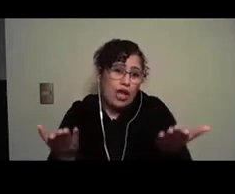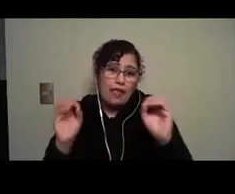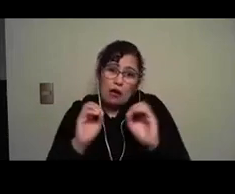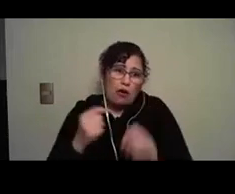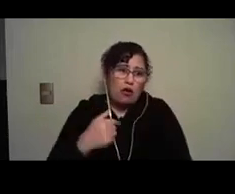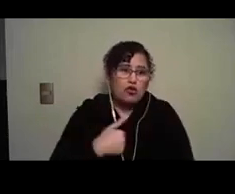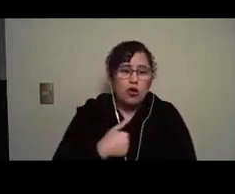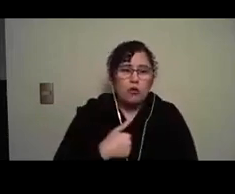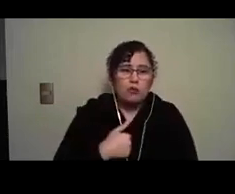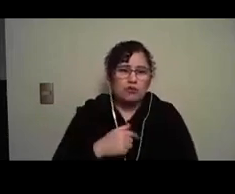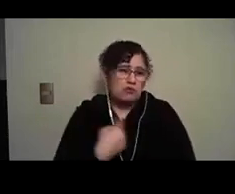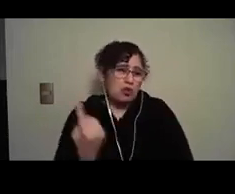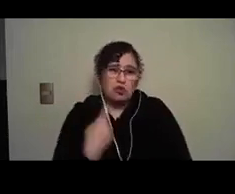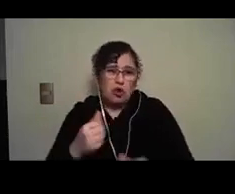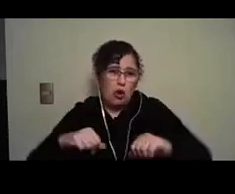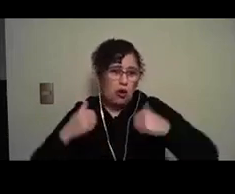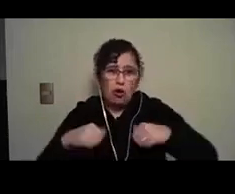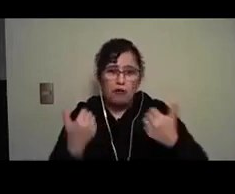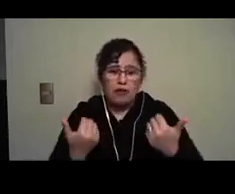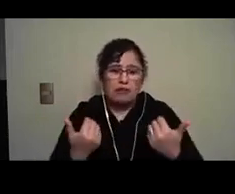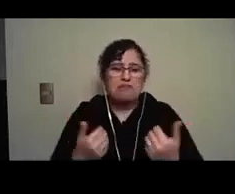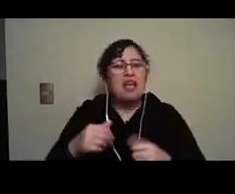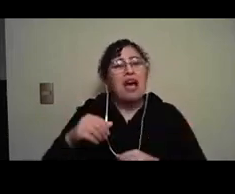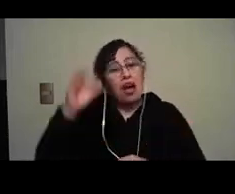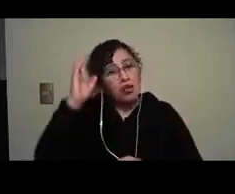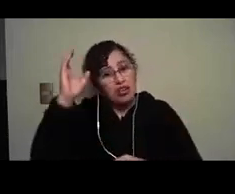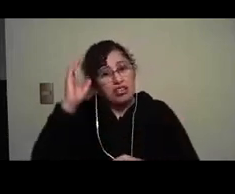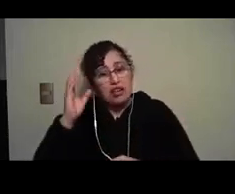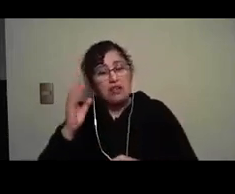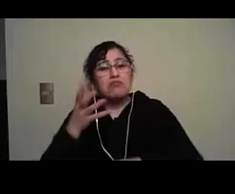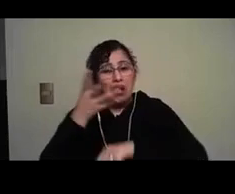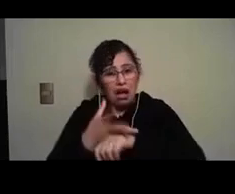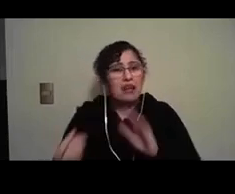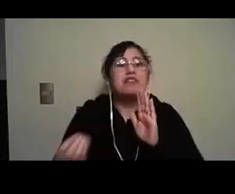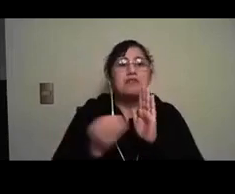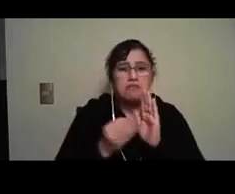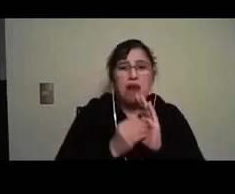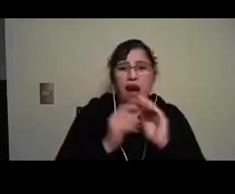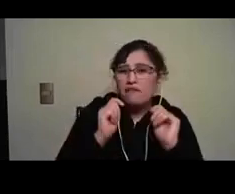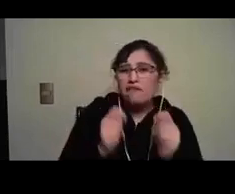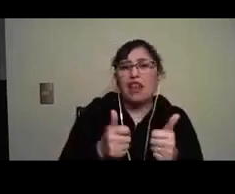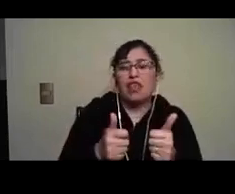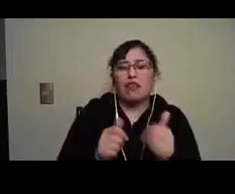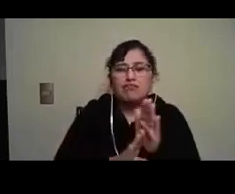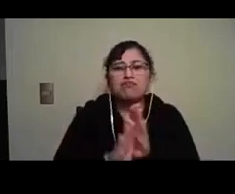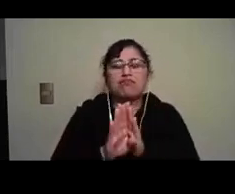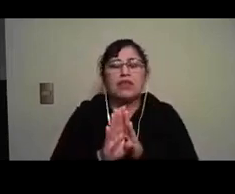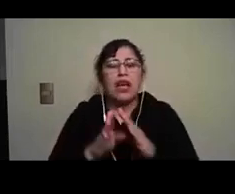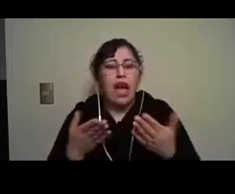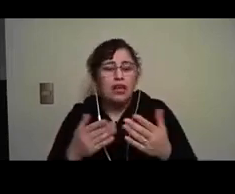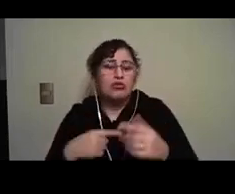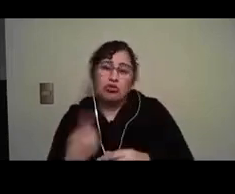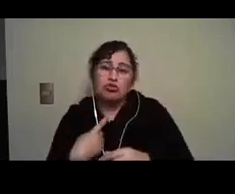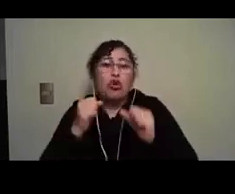ya, tenemos muchos más recursos desde lo cognitivo, desde lo social, desde lo intelectual, ¿cierto? Para poder sobrellevar